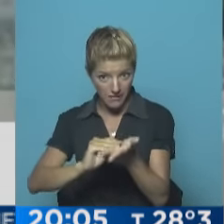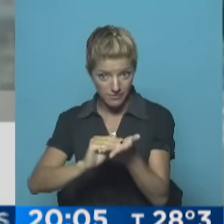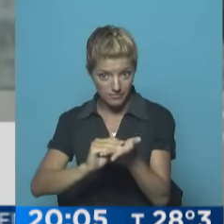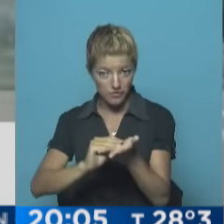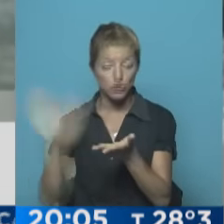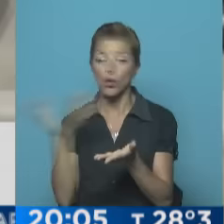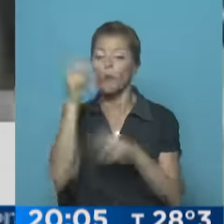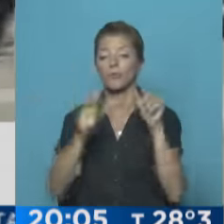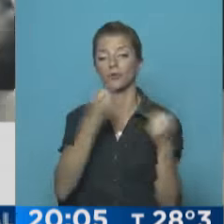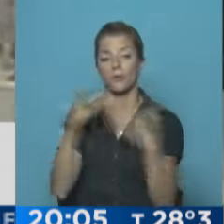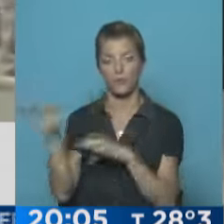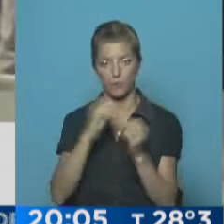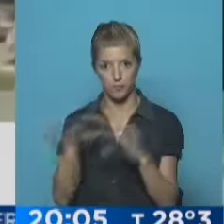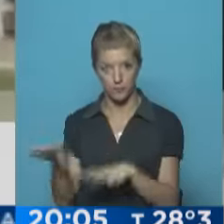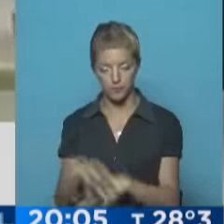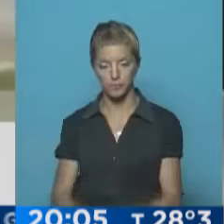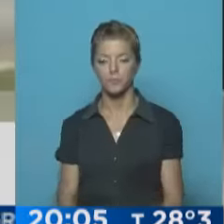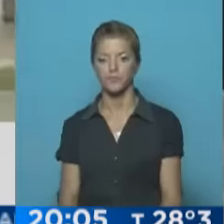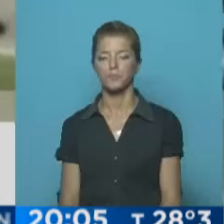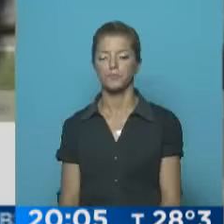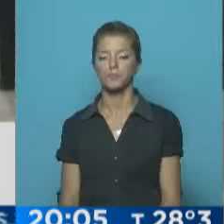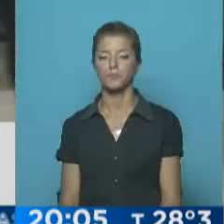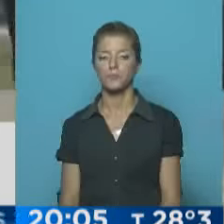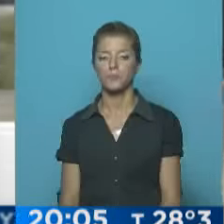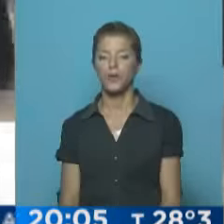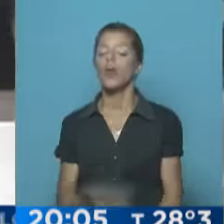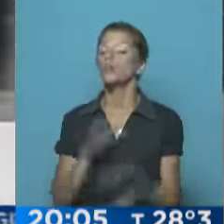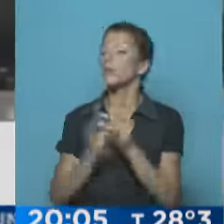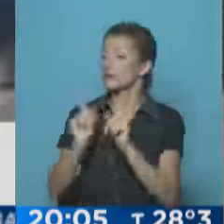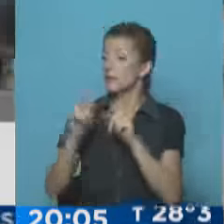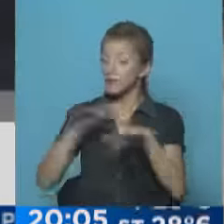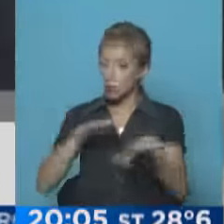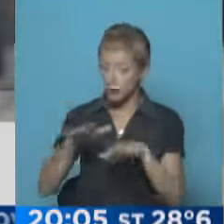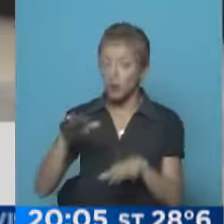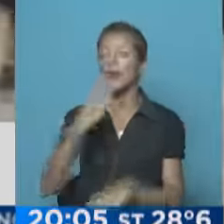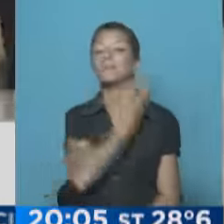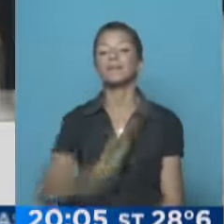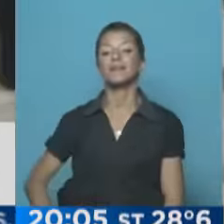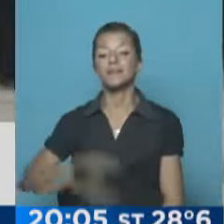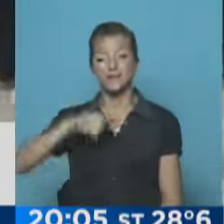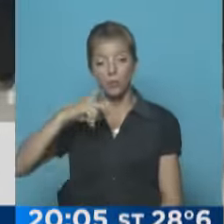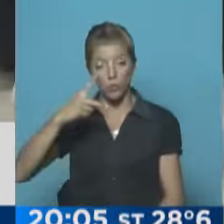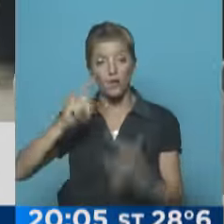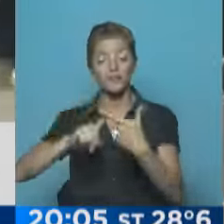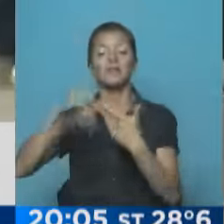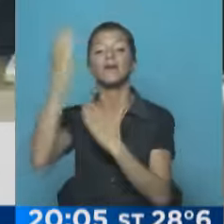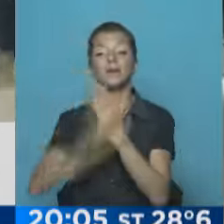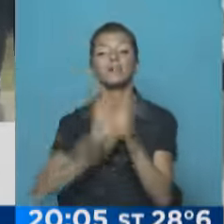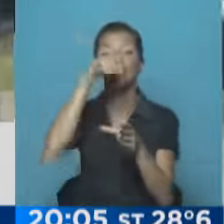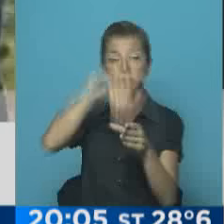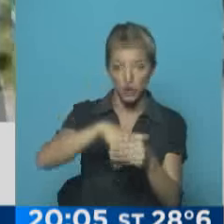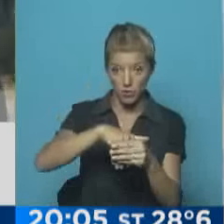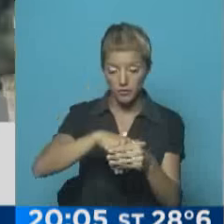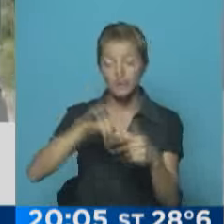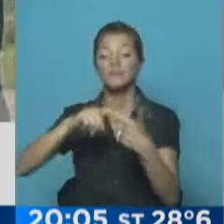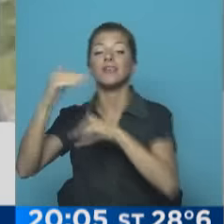noreste. A propósito de esta situación, Gabriela Michetti, la vicepresidenta, y los ministros de Interior, Rogelio Frigerio, y de